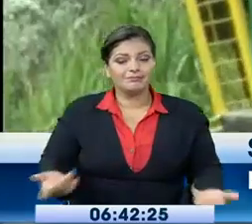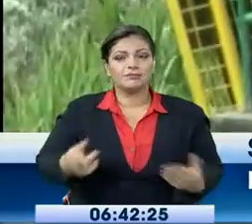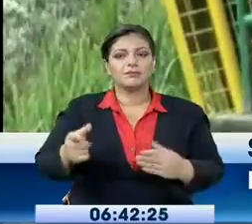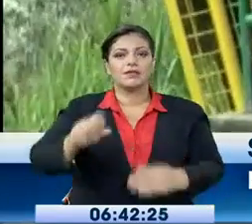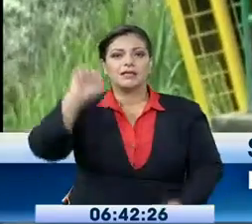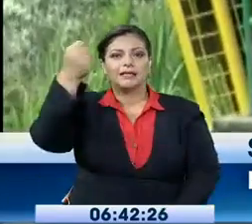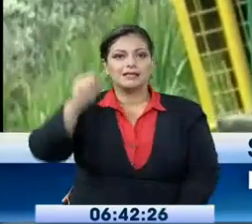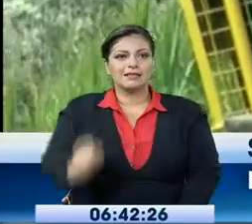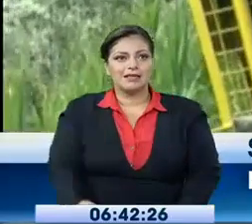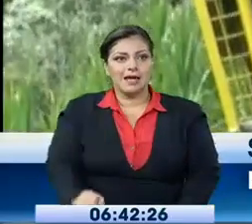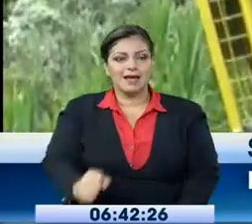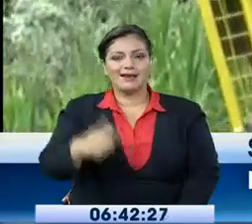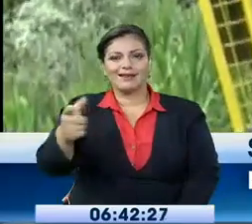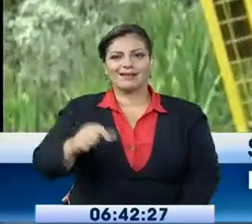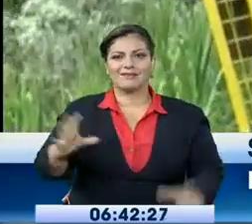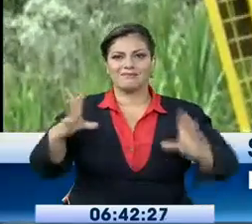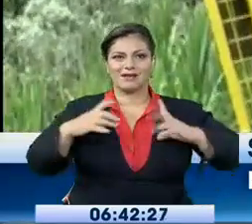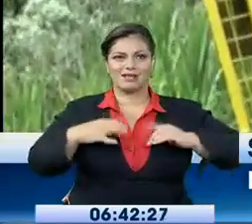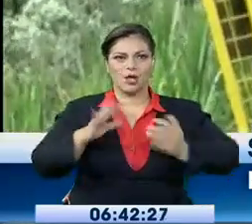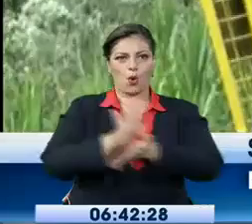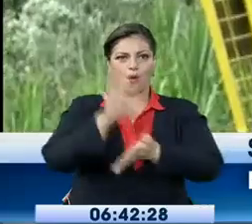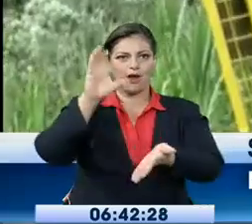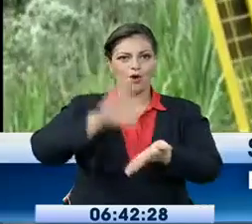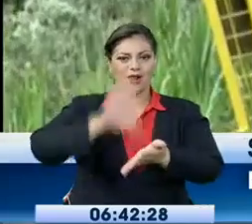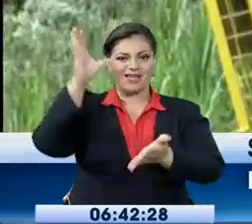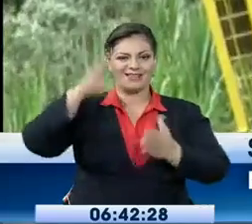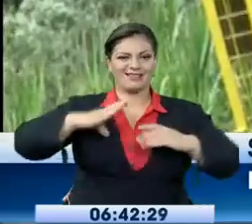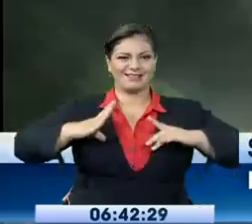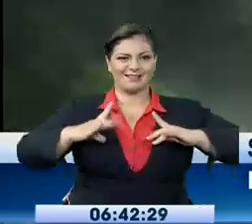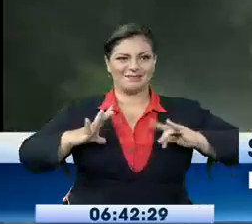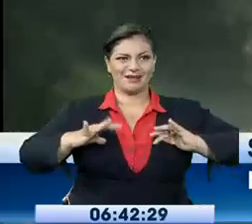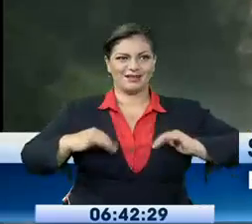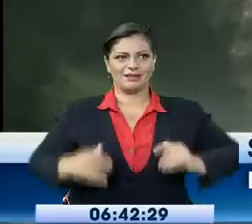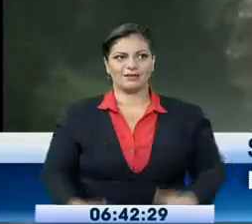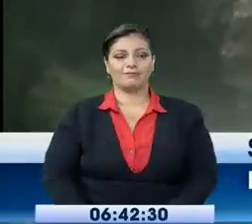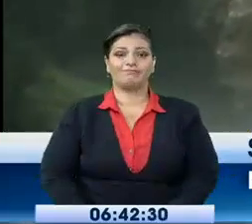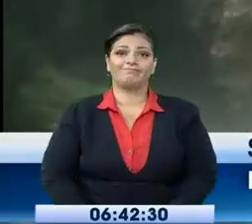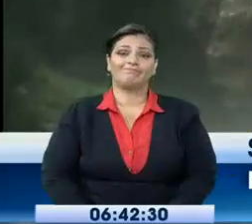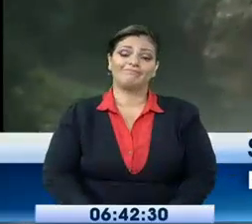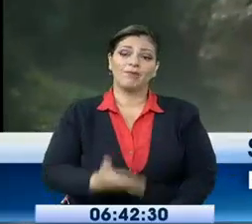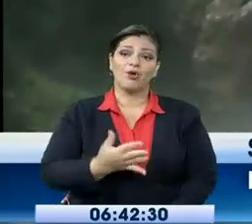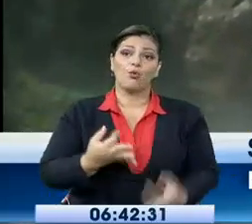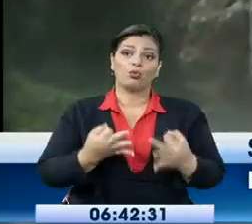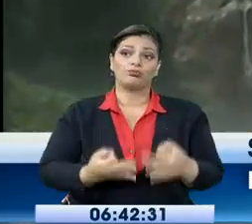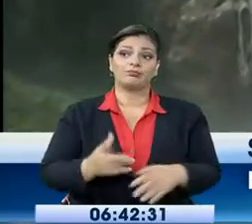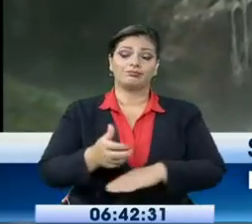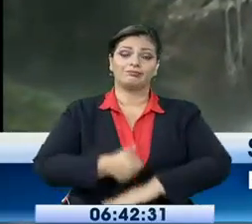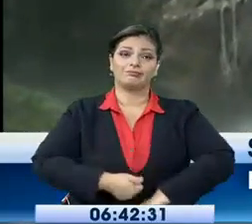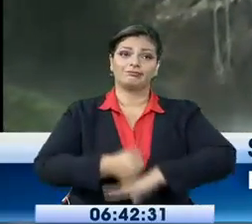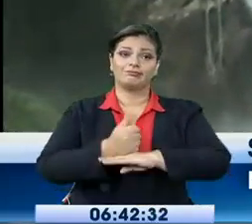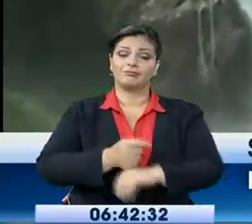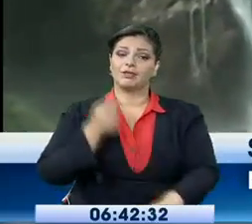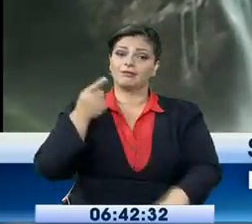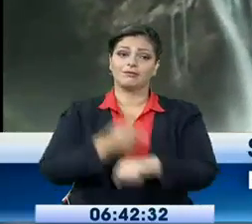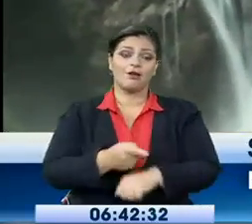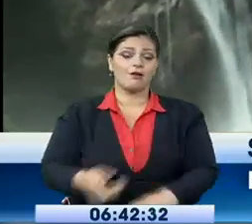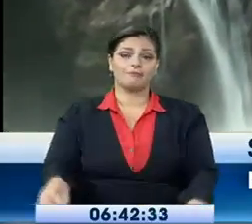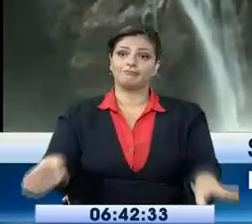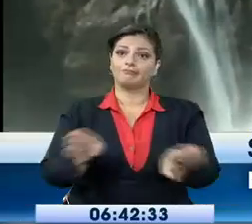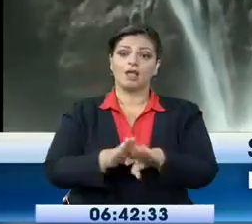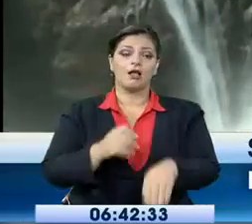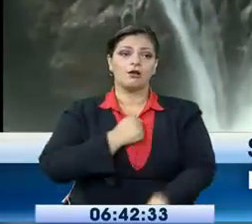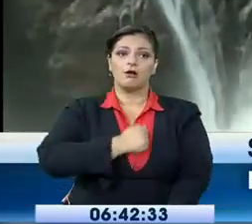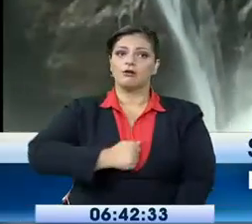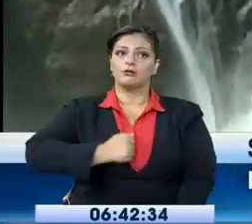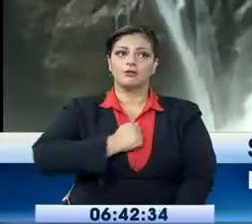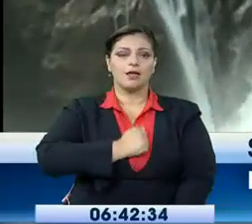que convoca a miles de personas a este emblemático destino turístico. Por ello se busca minimizar el impacto que podría generar este hecho,